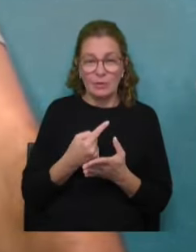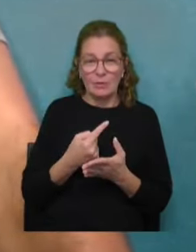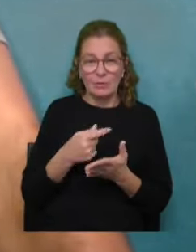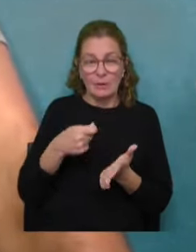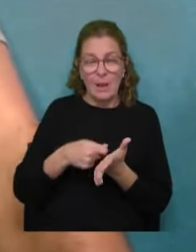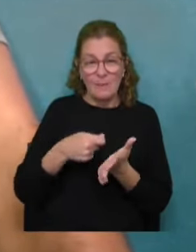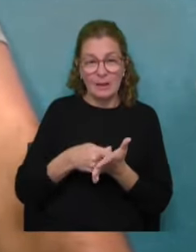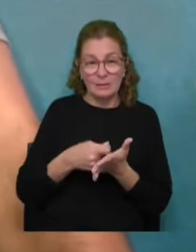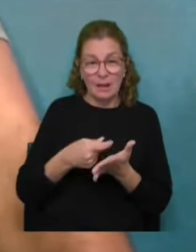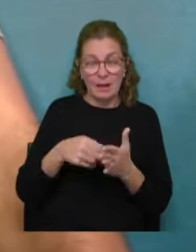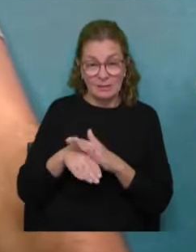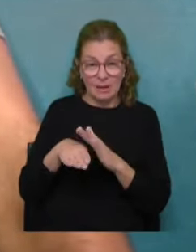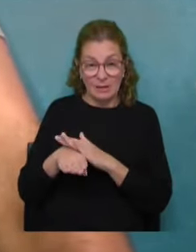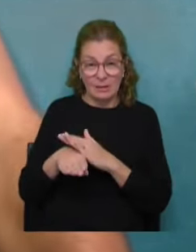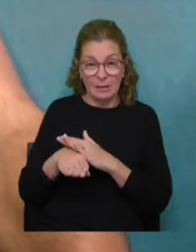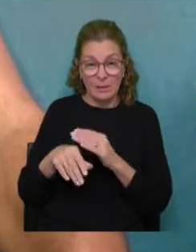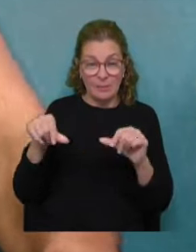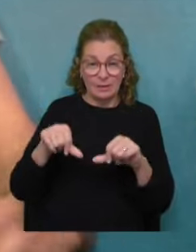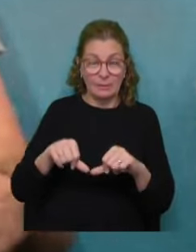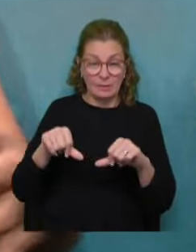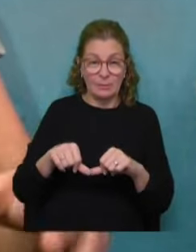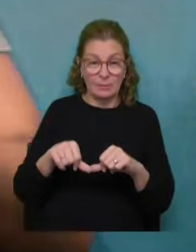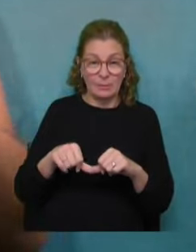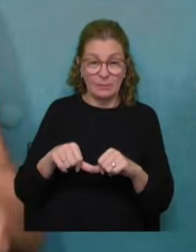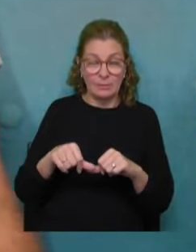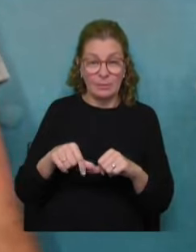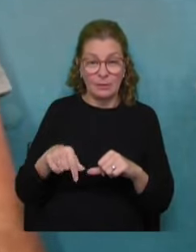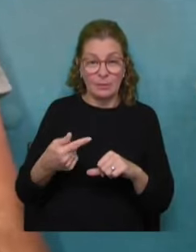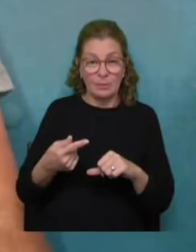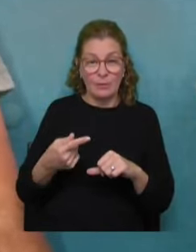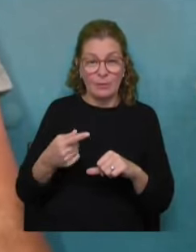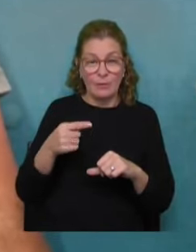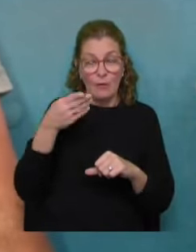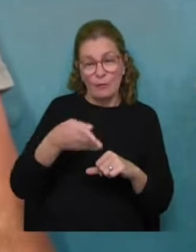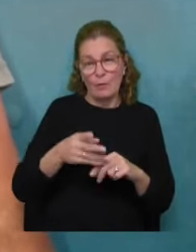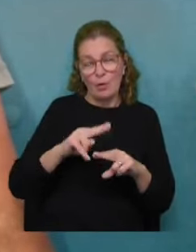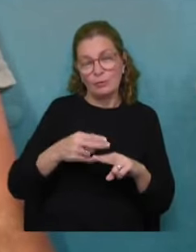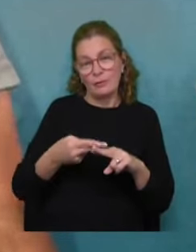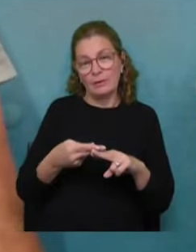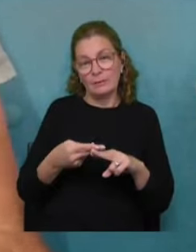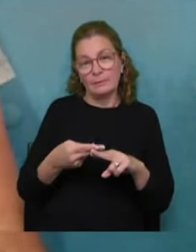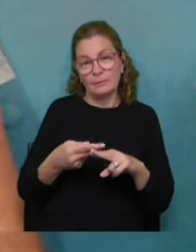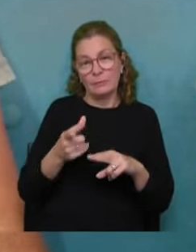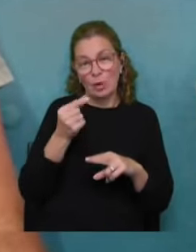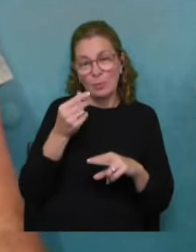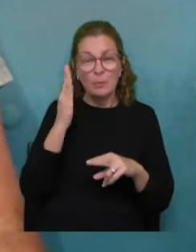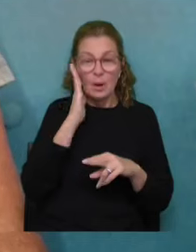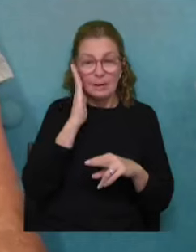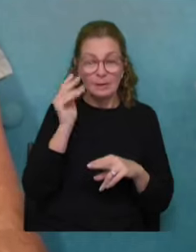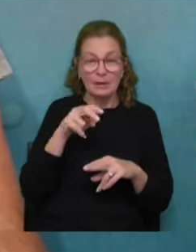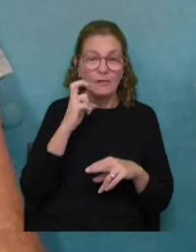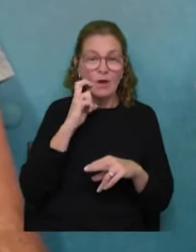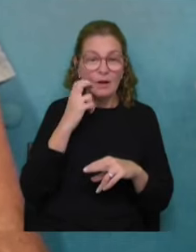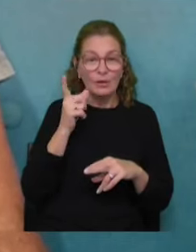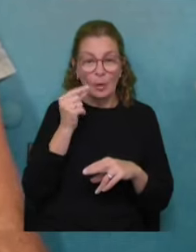plata de las entradas para nosotros. Por supuesto que perdimos. Estuvimos apostando. Después volvimos ahí varias veces. Dormimos ahí, en ese bar. ¿En el